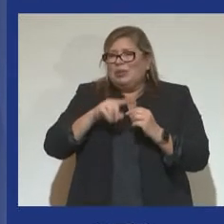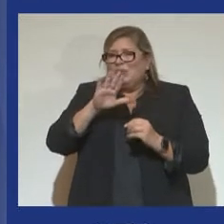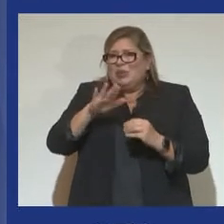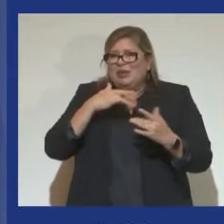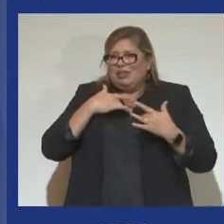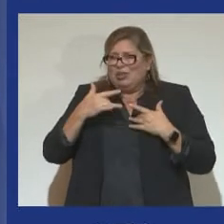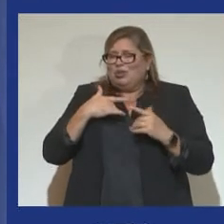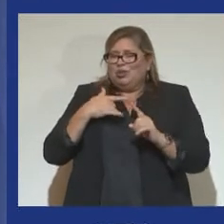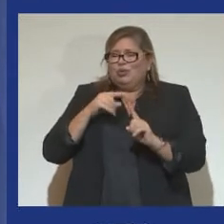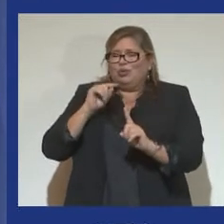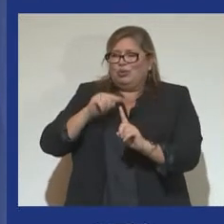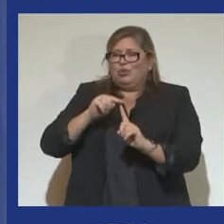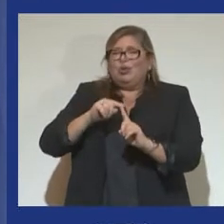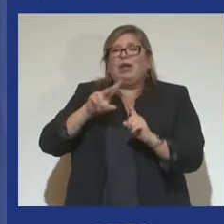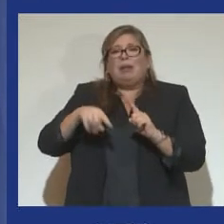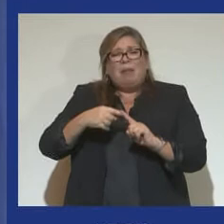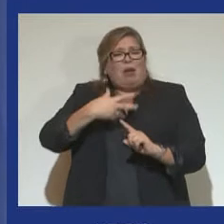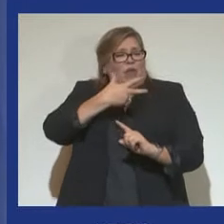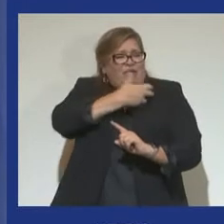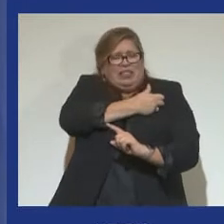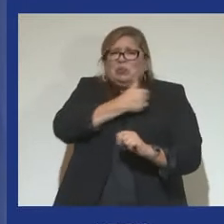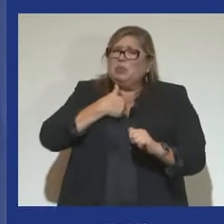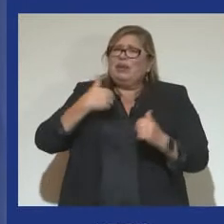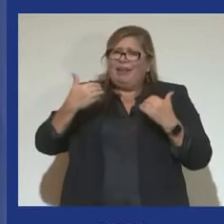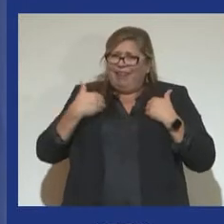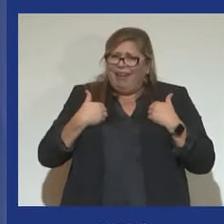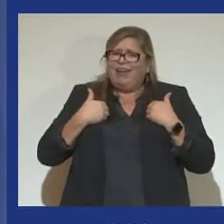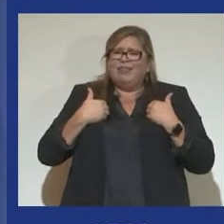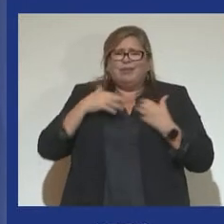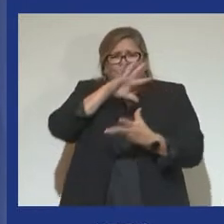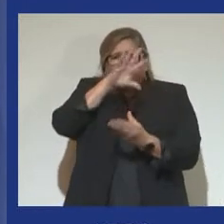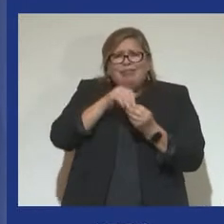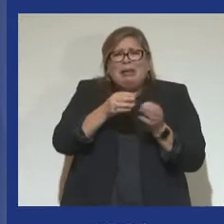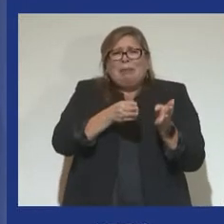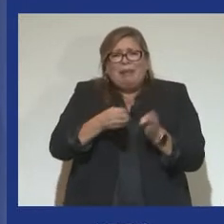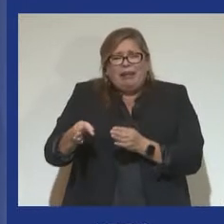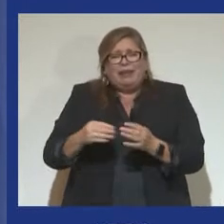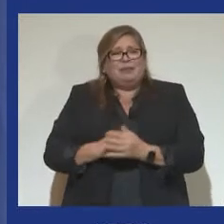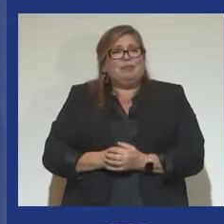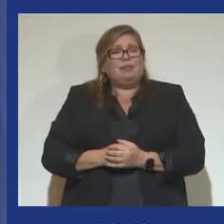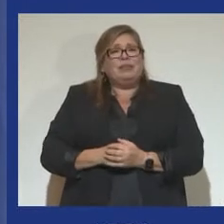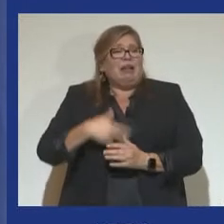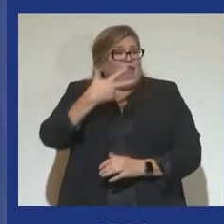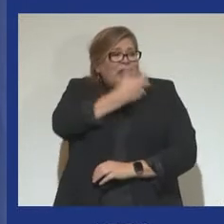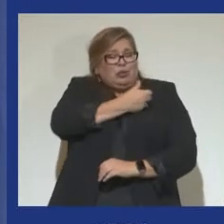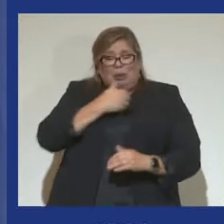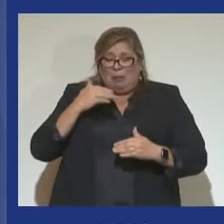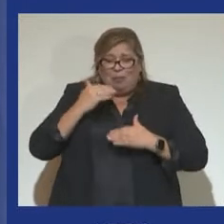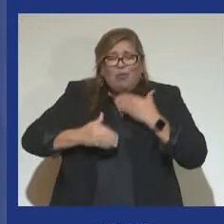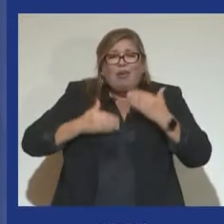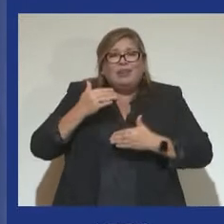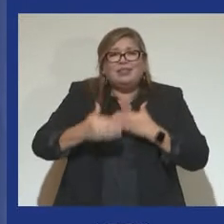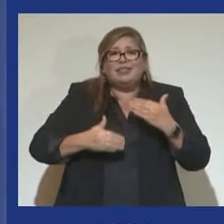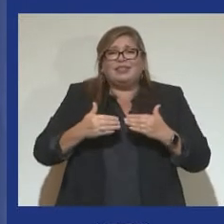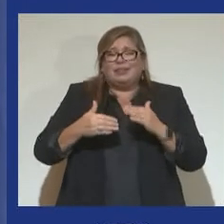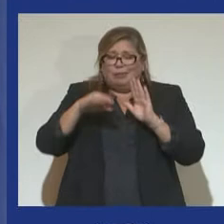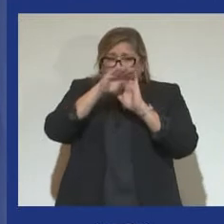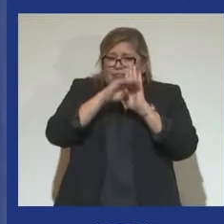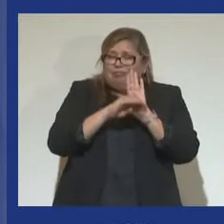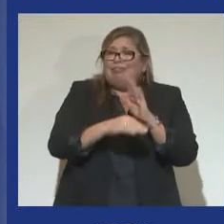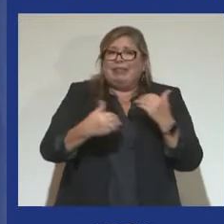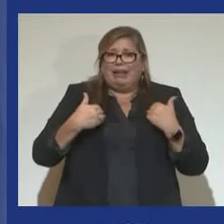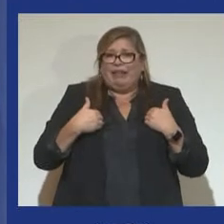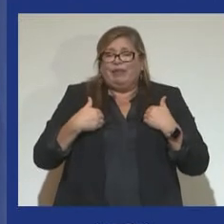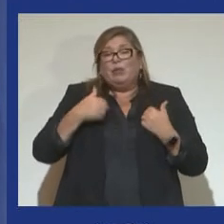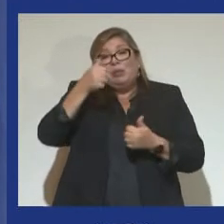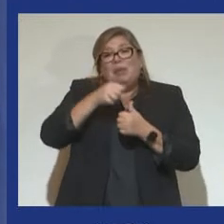de su consideración en cuanto a las vacunas y protocolos y procesos usted recordará el número dos